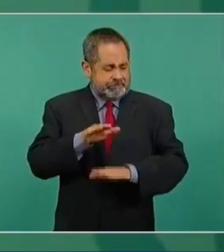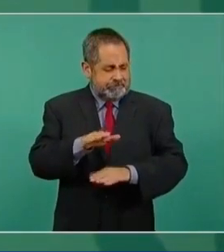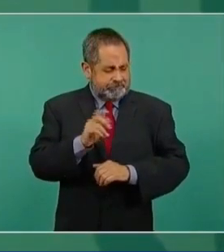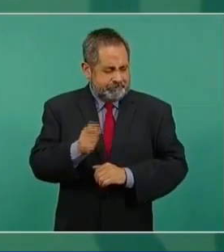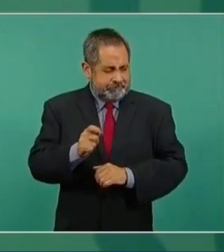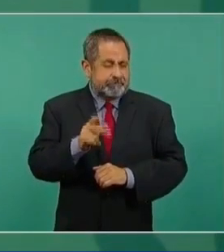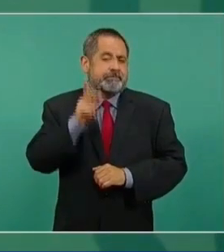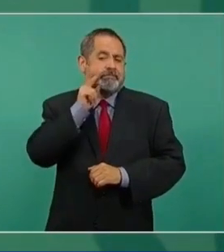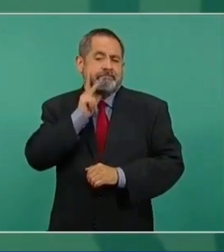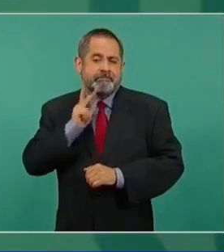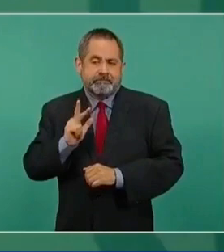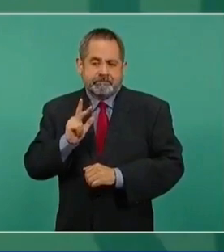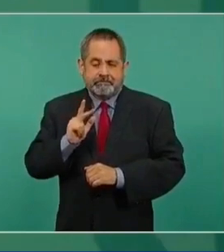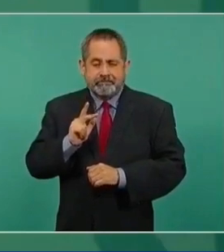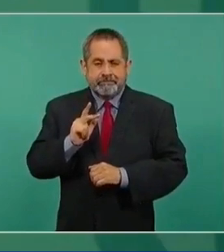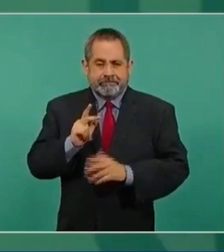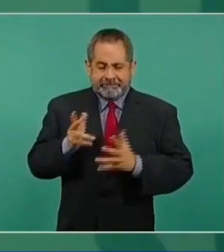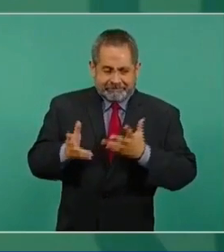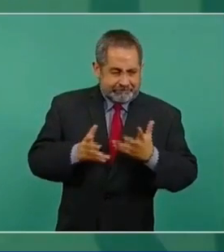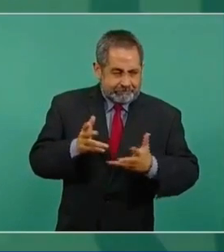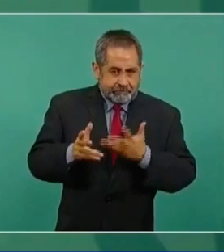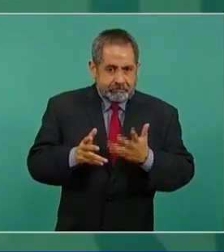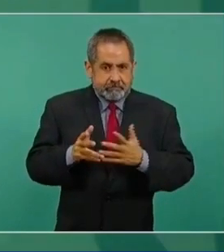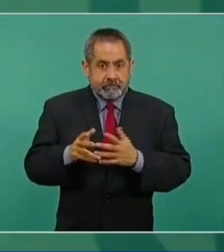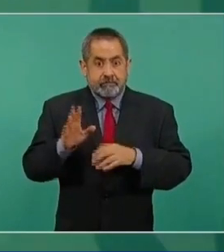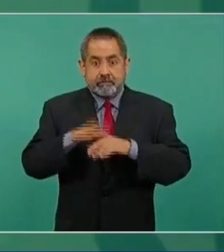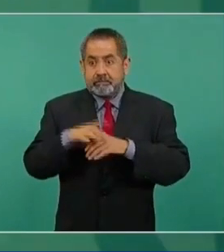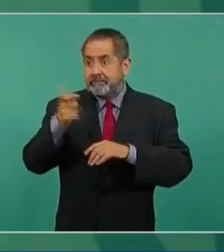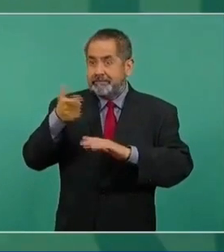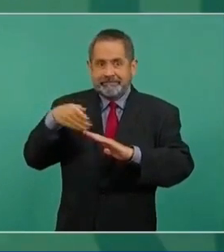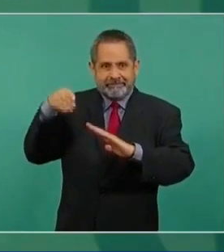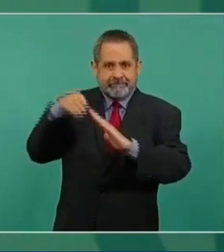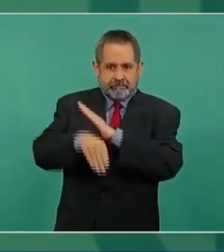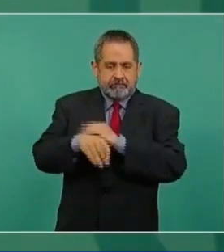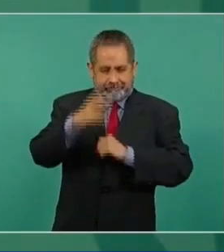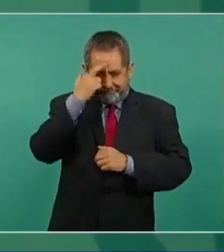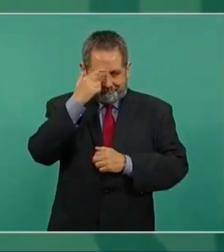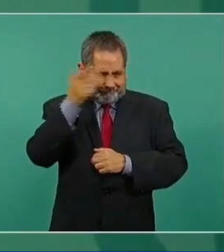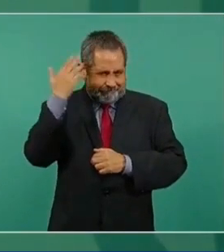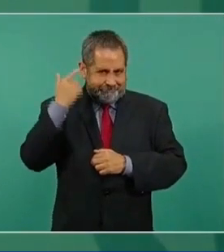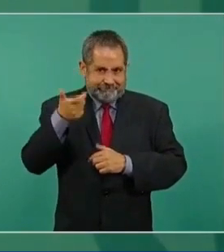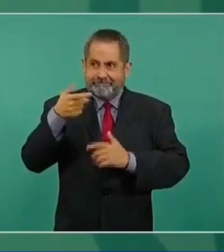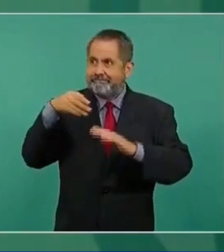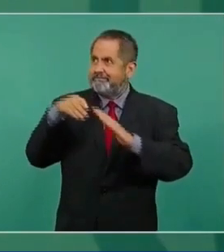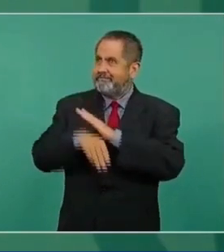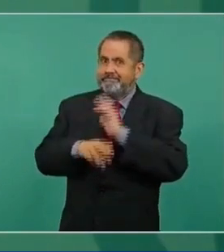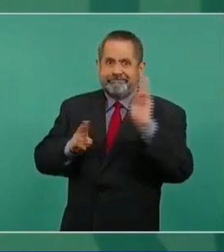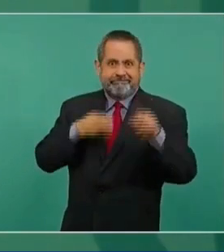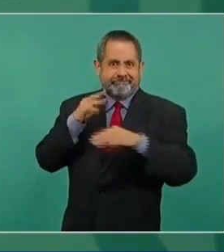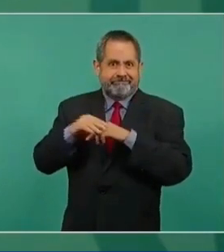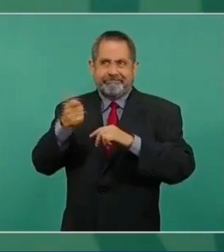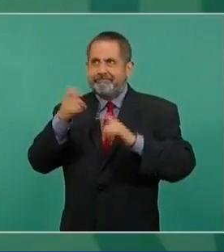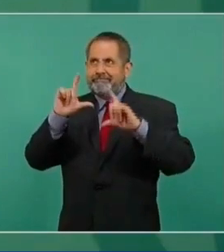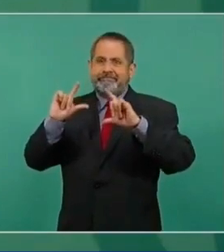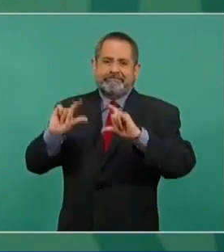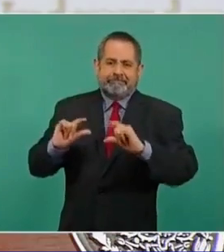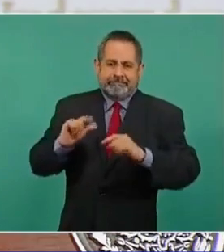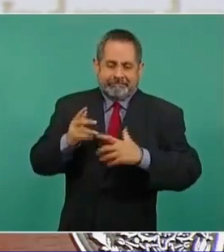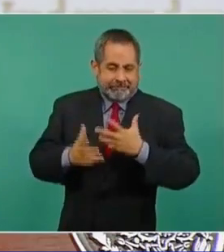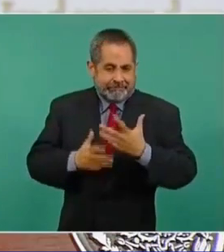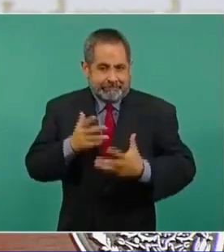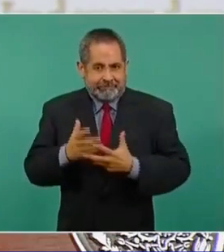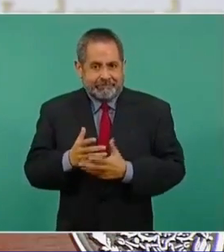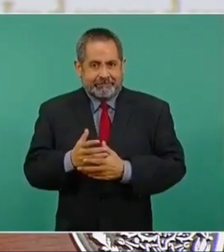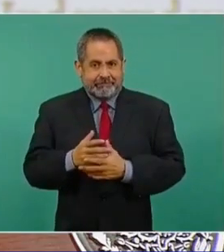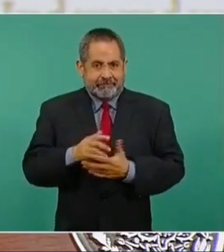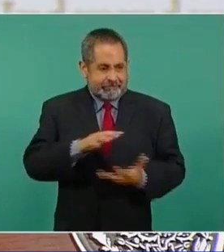de petróleo, porque se iban a caer los precios, como sucedió, que llegó a no tener